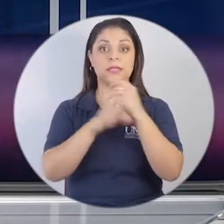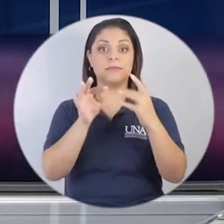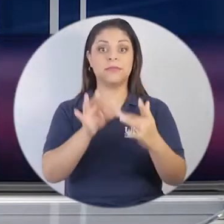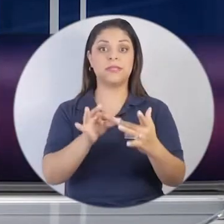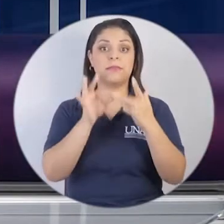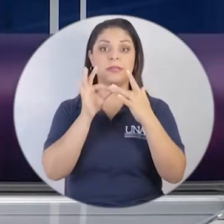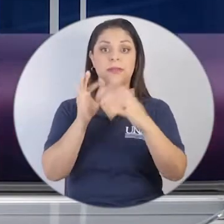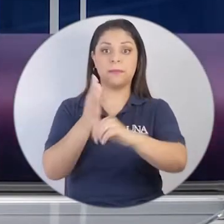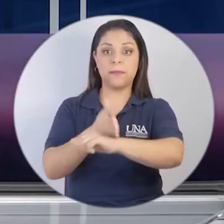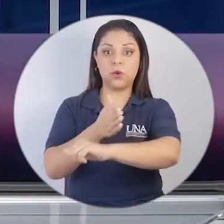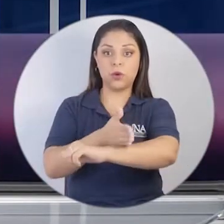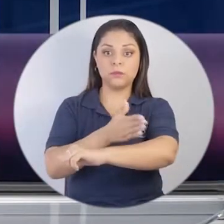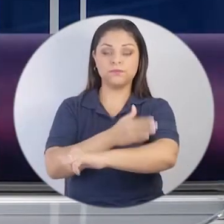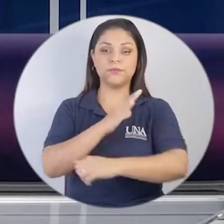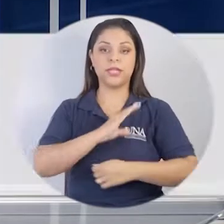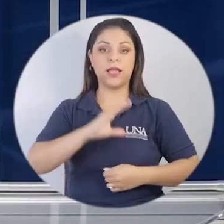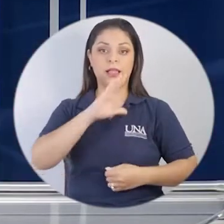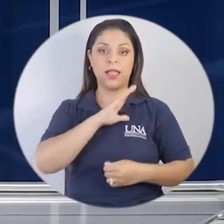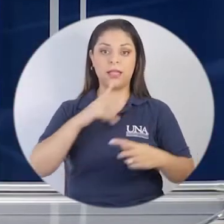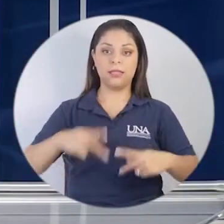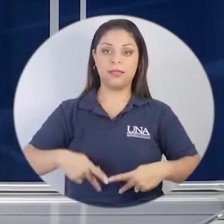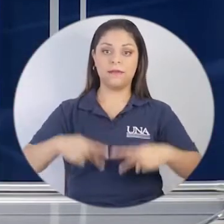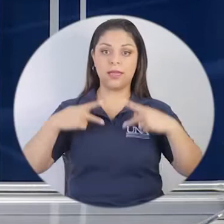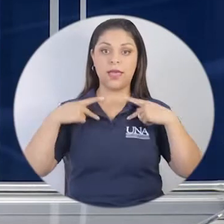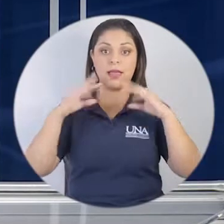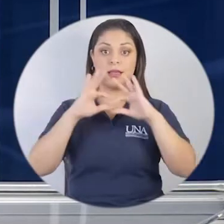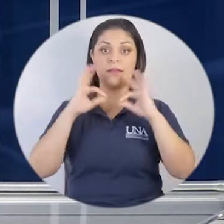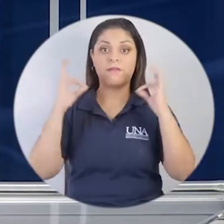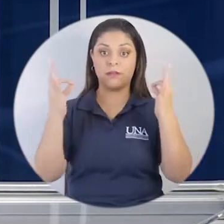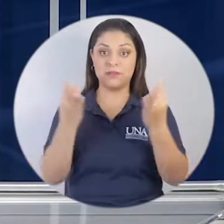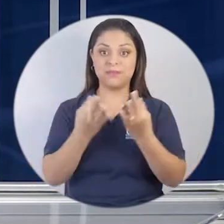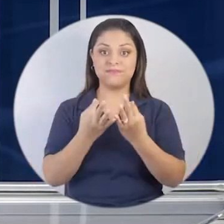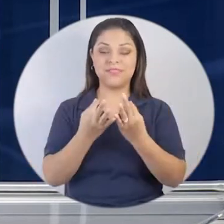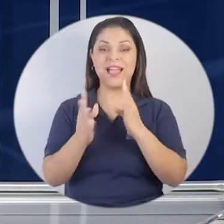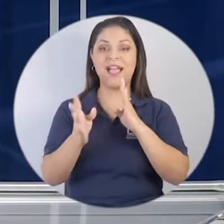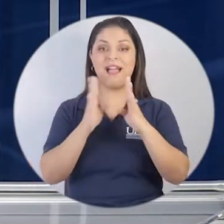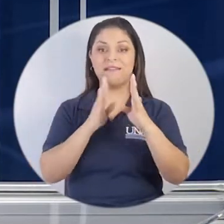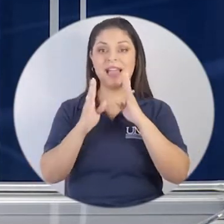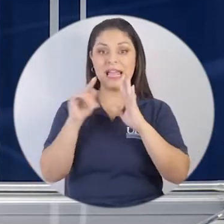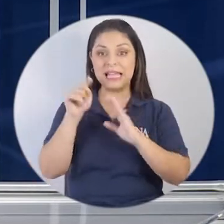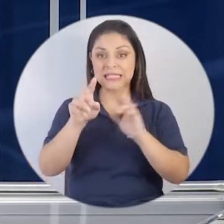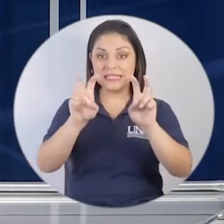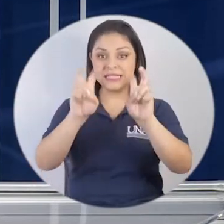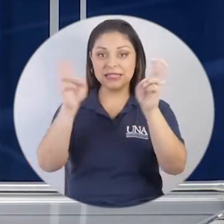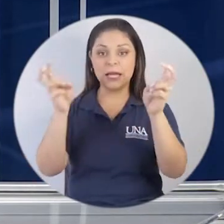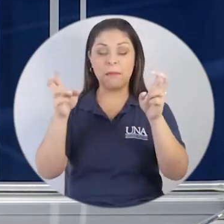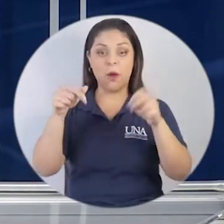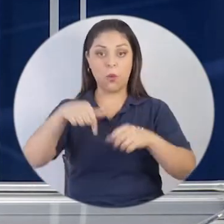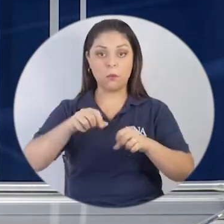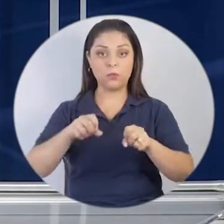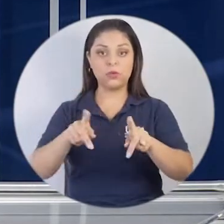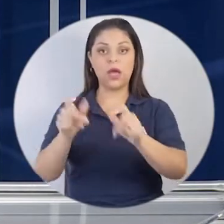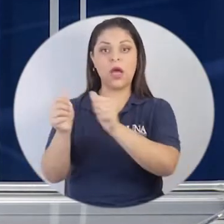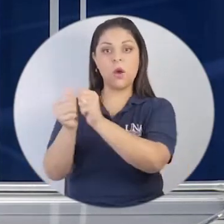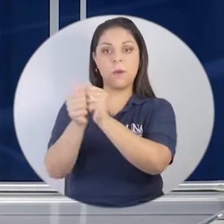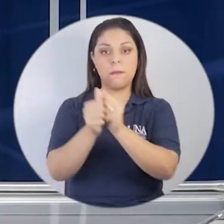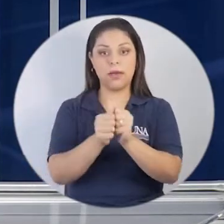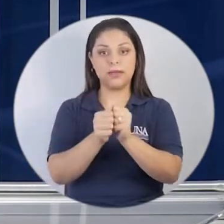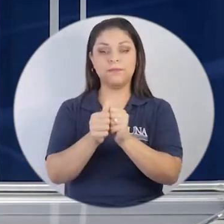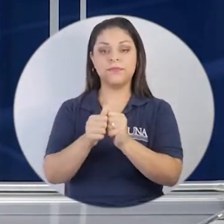sobre todo en el mejoramiento también de la calidad de vida de sus familias. Para hablar de este tema en esta oportunidad nos